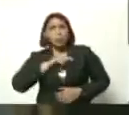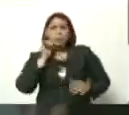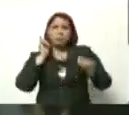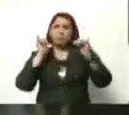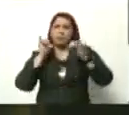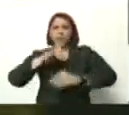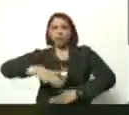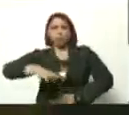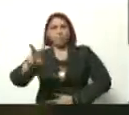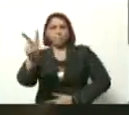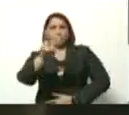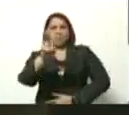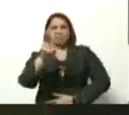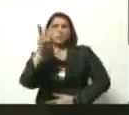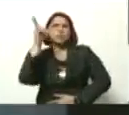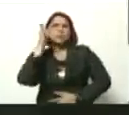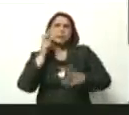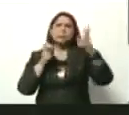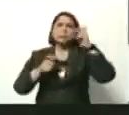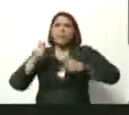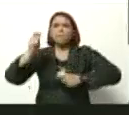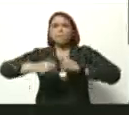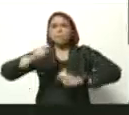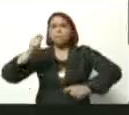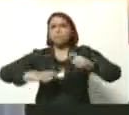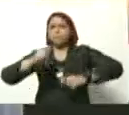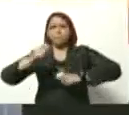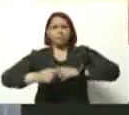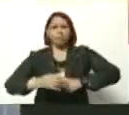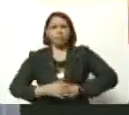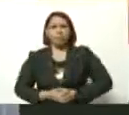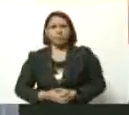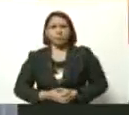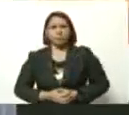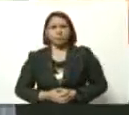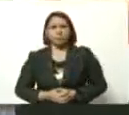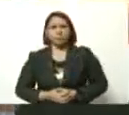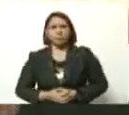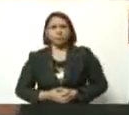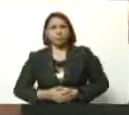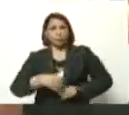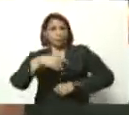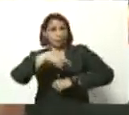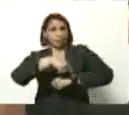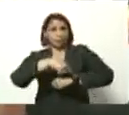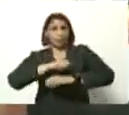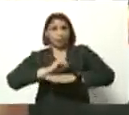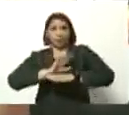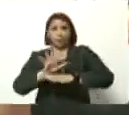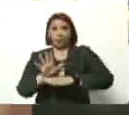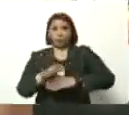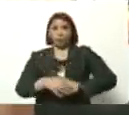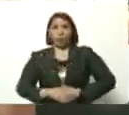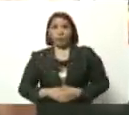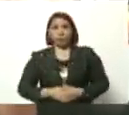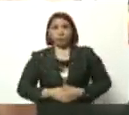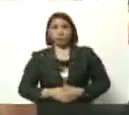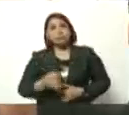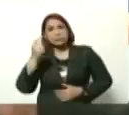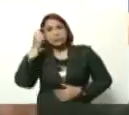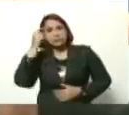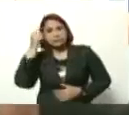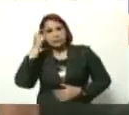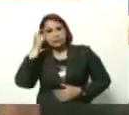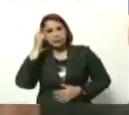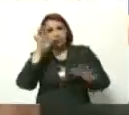toda venezuela se escucharán los tambores repicar particularmente en horas de la madrugada del día 16 que es cuando estimamos